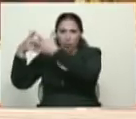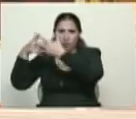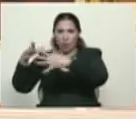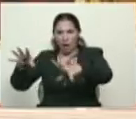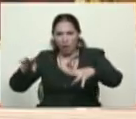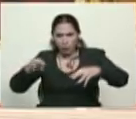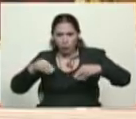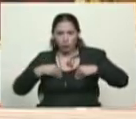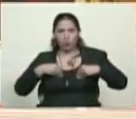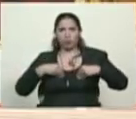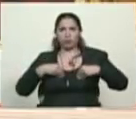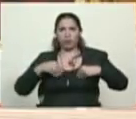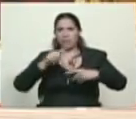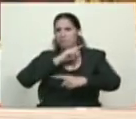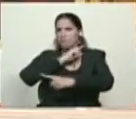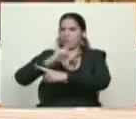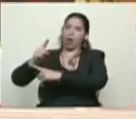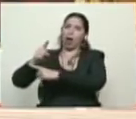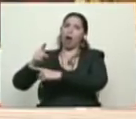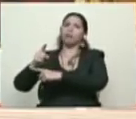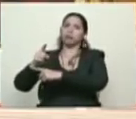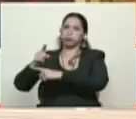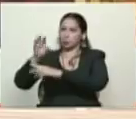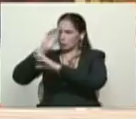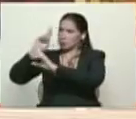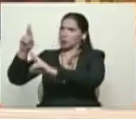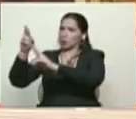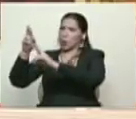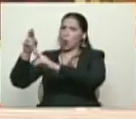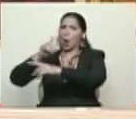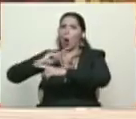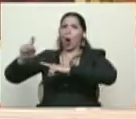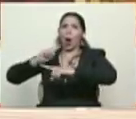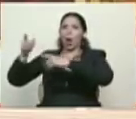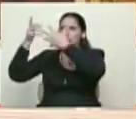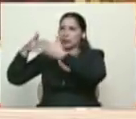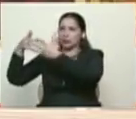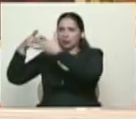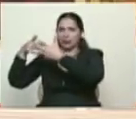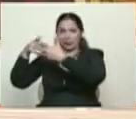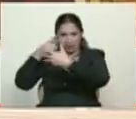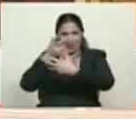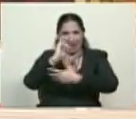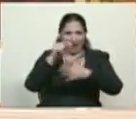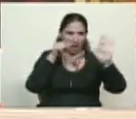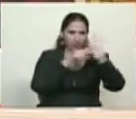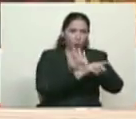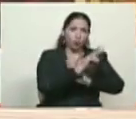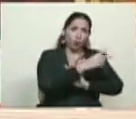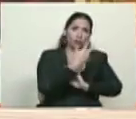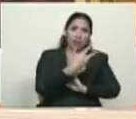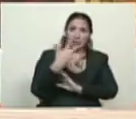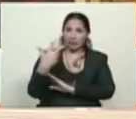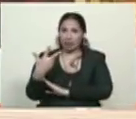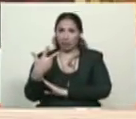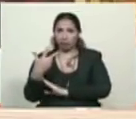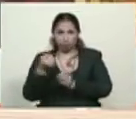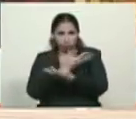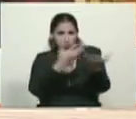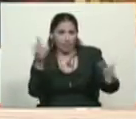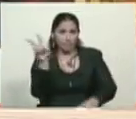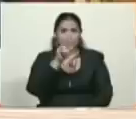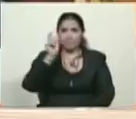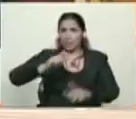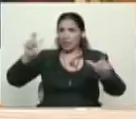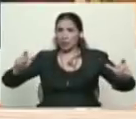asumió su mandato, su orden. Y aquí está el artículo 233 para los venezolanos y venezolanas que me escuchan, o